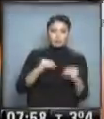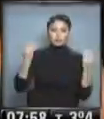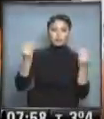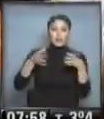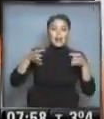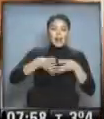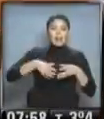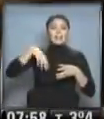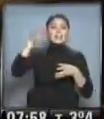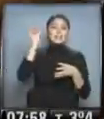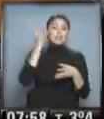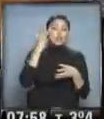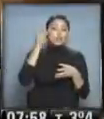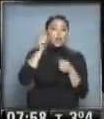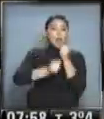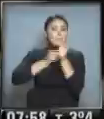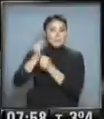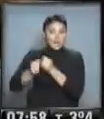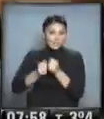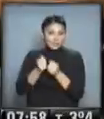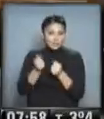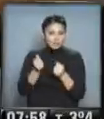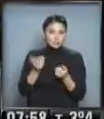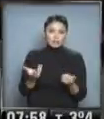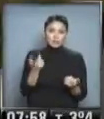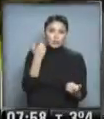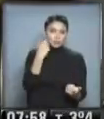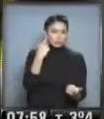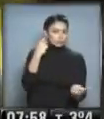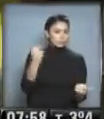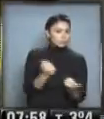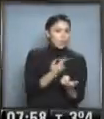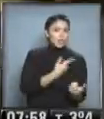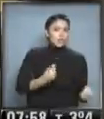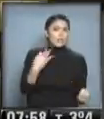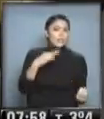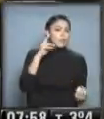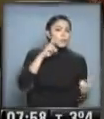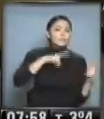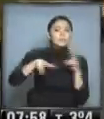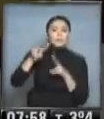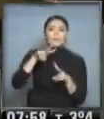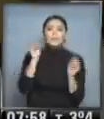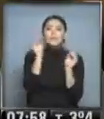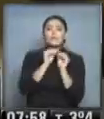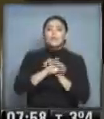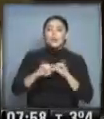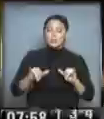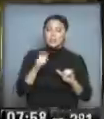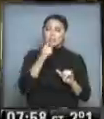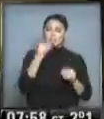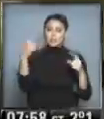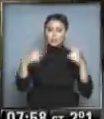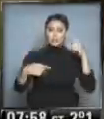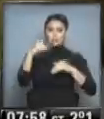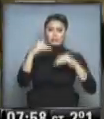empresas es decir el control no parecería muy complicado para ir donde hay quiere a buscar los datos cuando la diferencia es tan